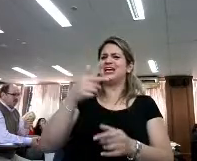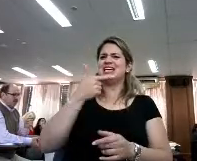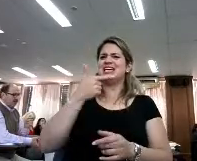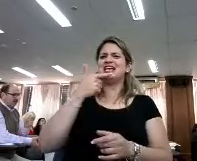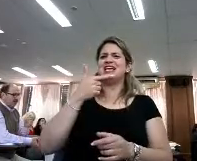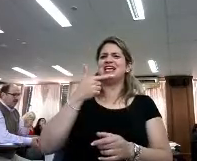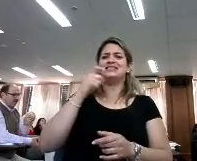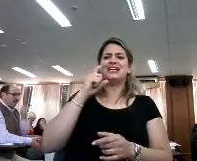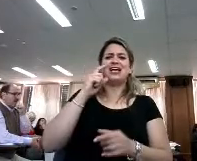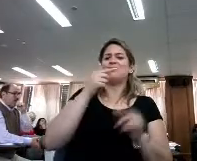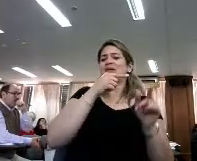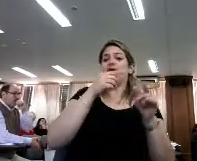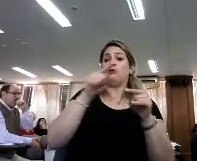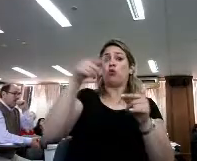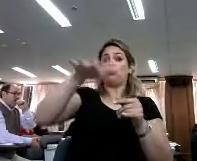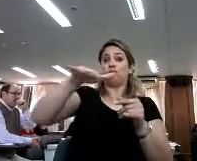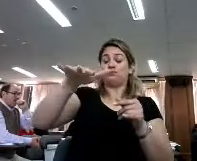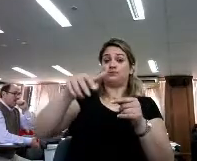cobra,